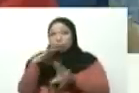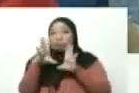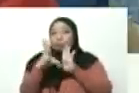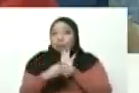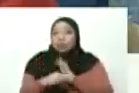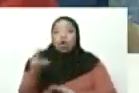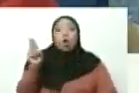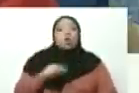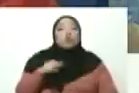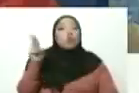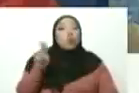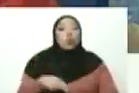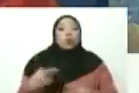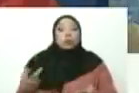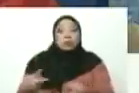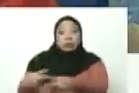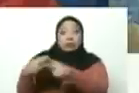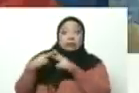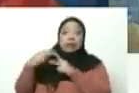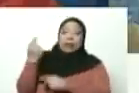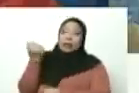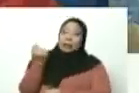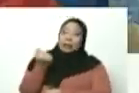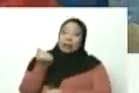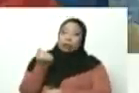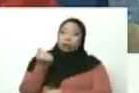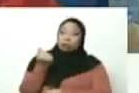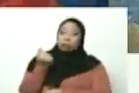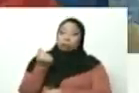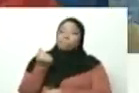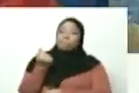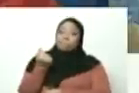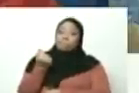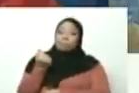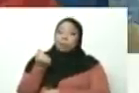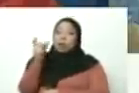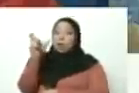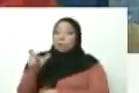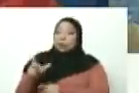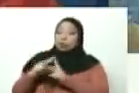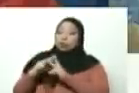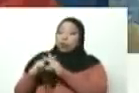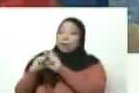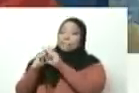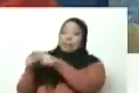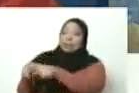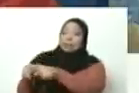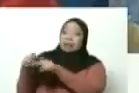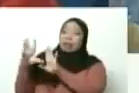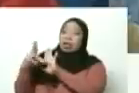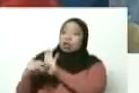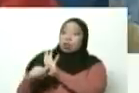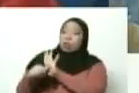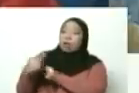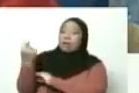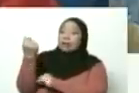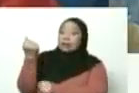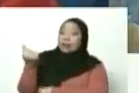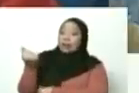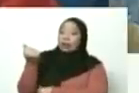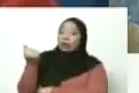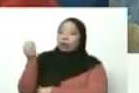nunca recibía el dinero igualmente se evidenciaron